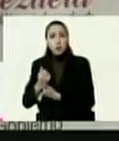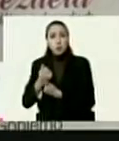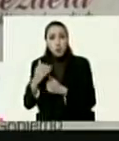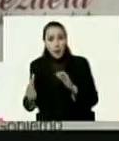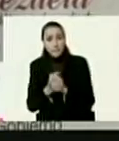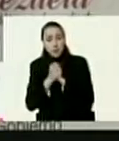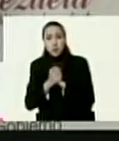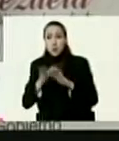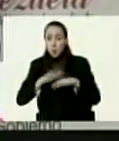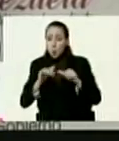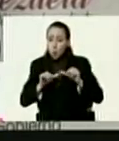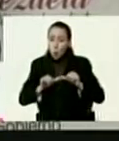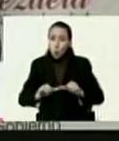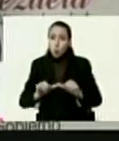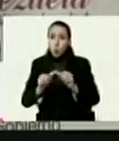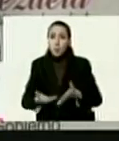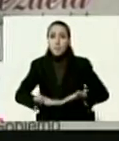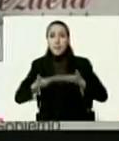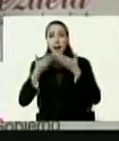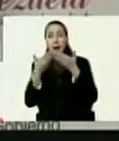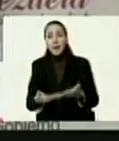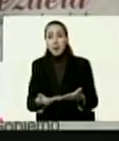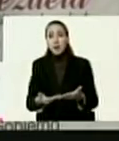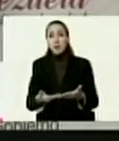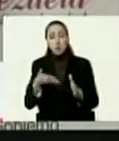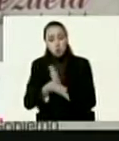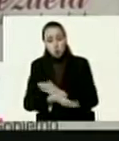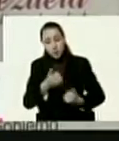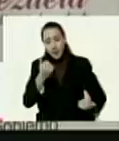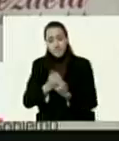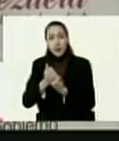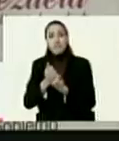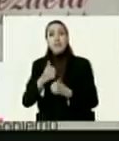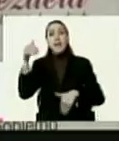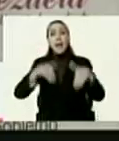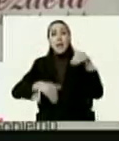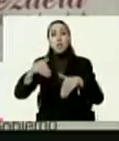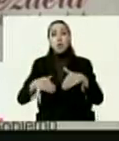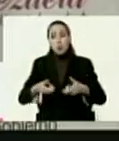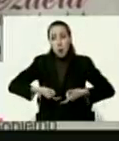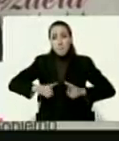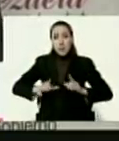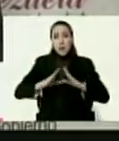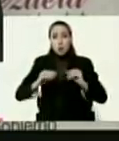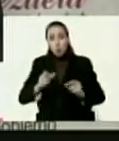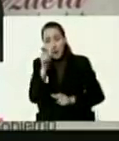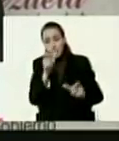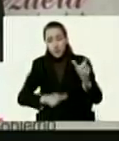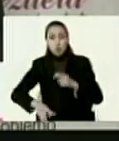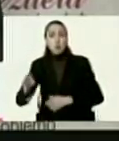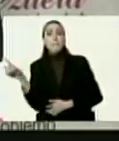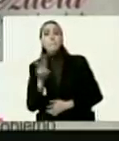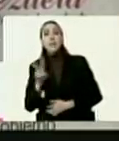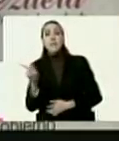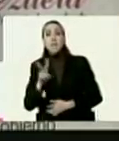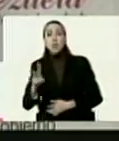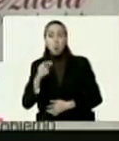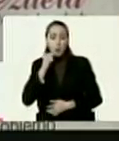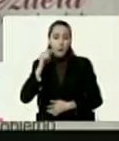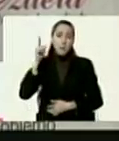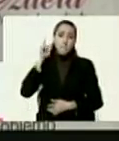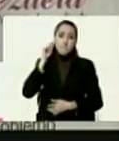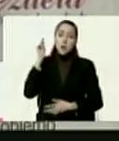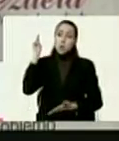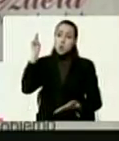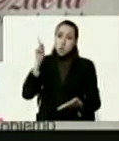para establecer bases electorales que nos permita a todas las venezolanas y a todos los venezolanos llegar